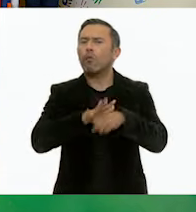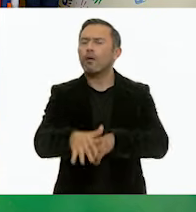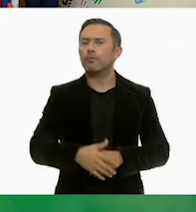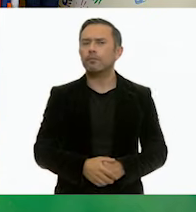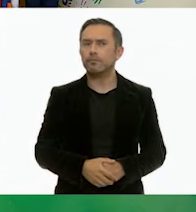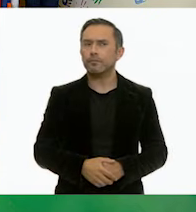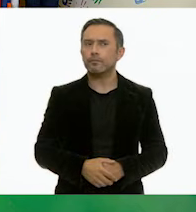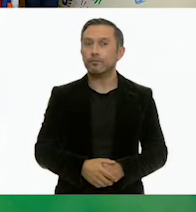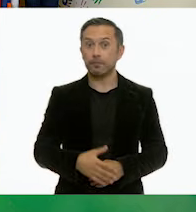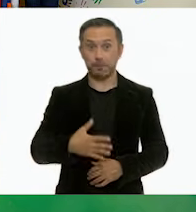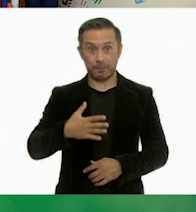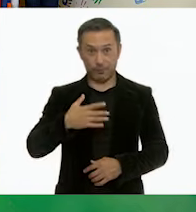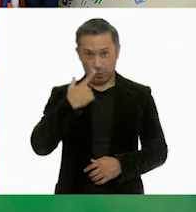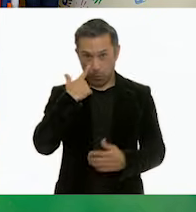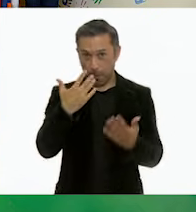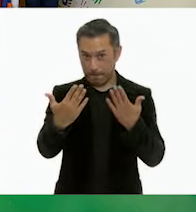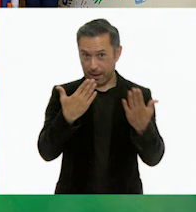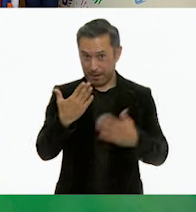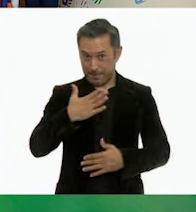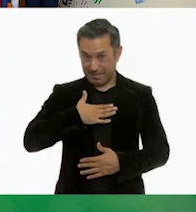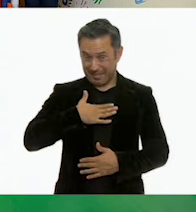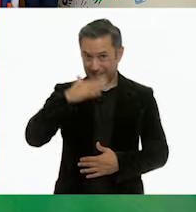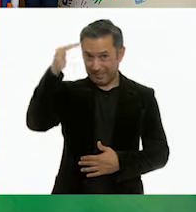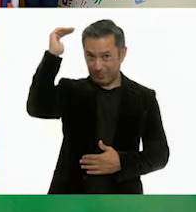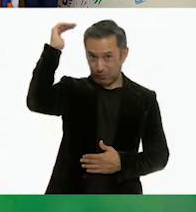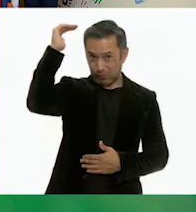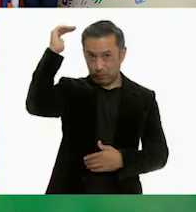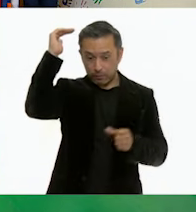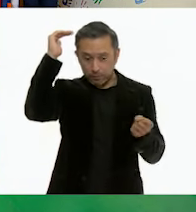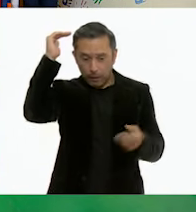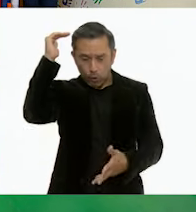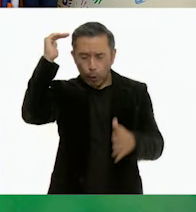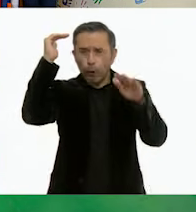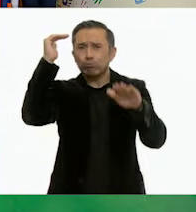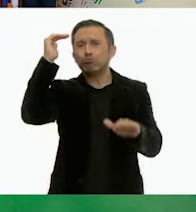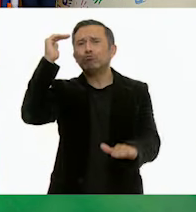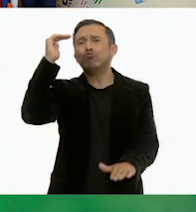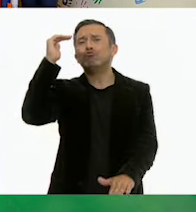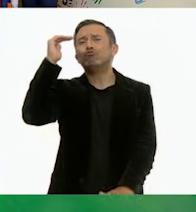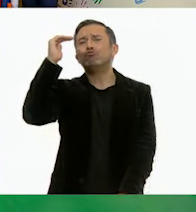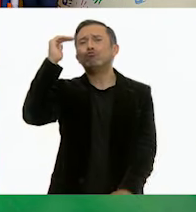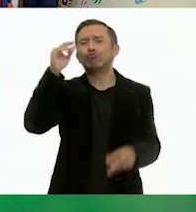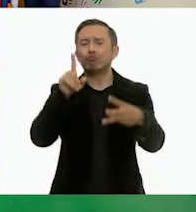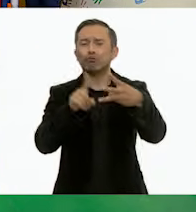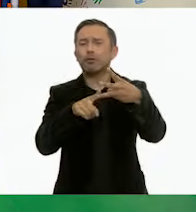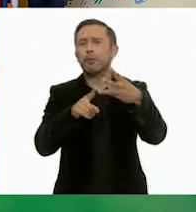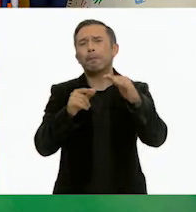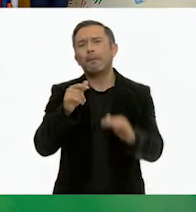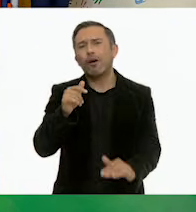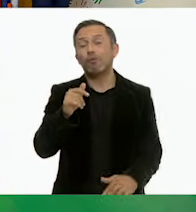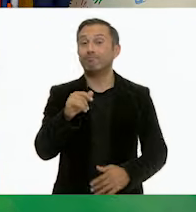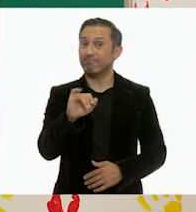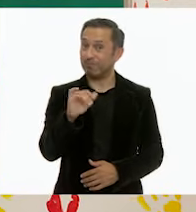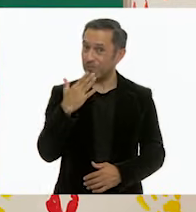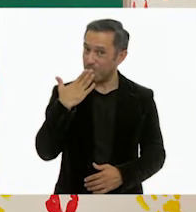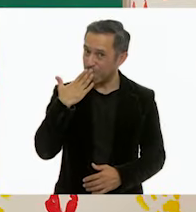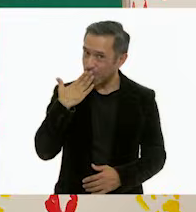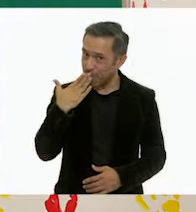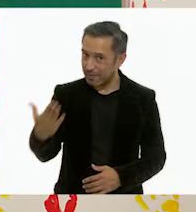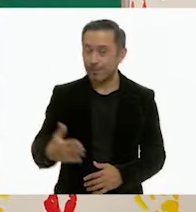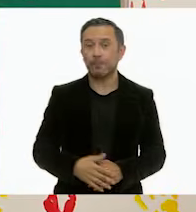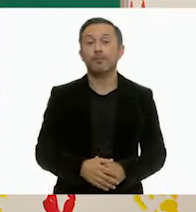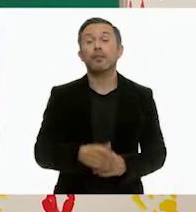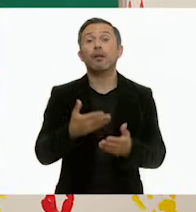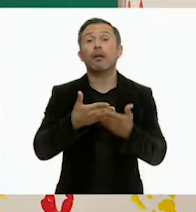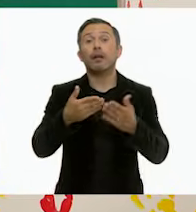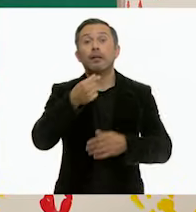En relación a mi estatura, parece que el dado es muy bajo. Muy bien. De esta manera, ustedes, niñas